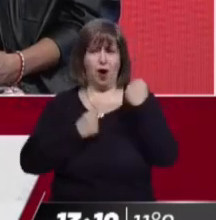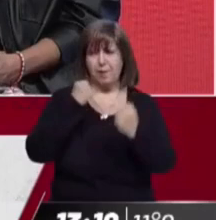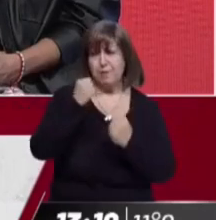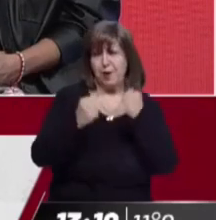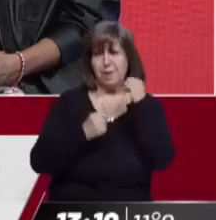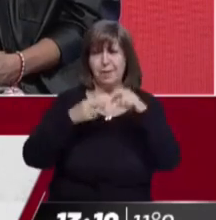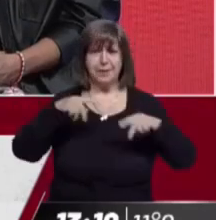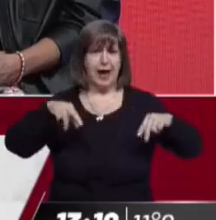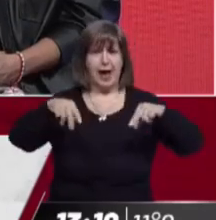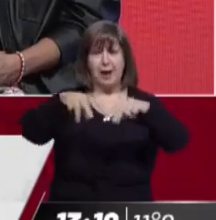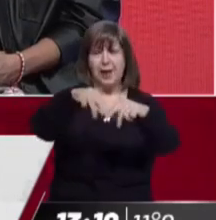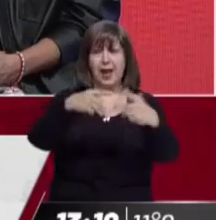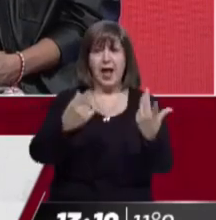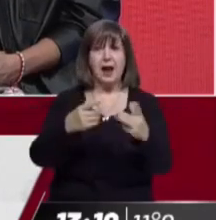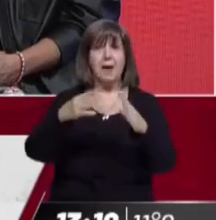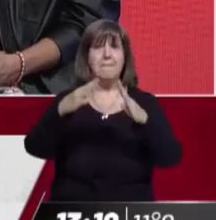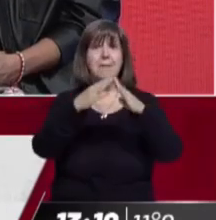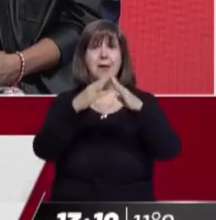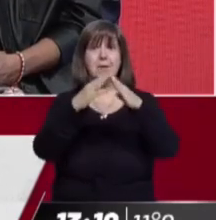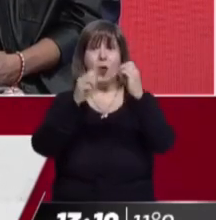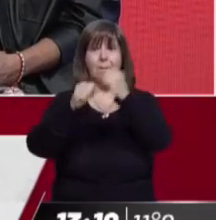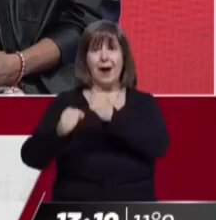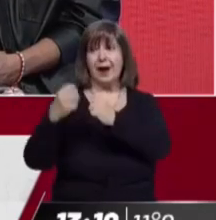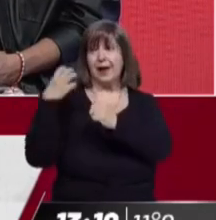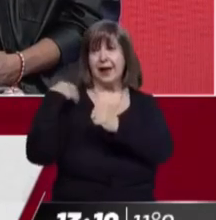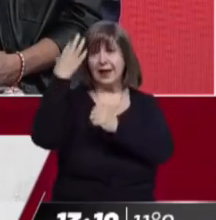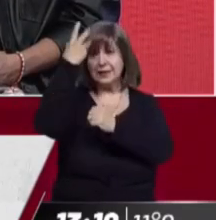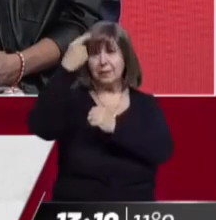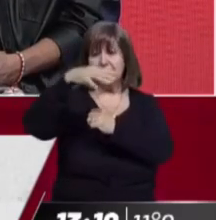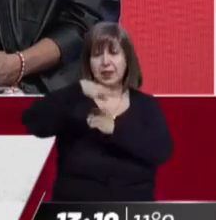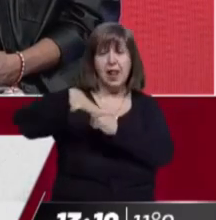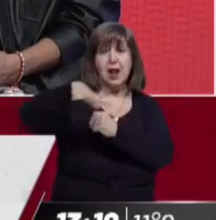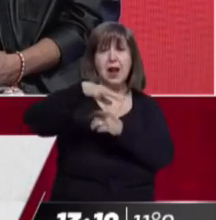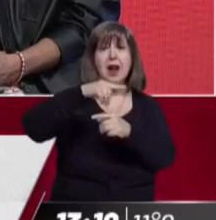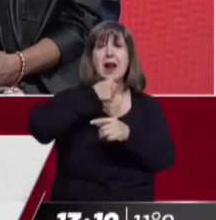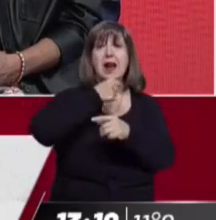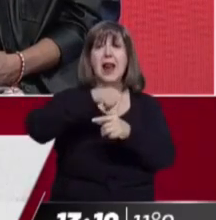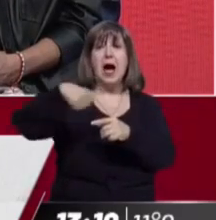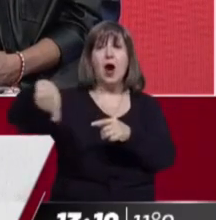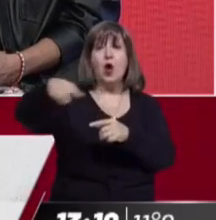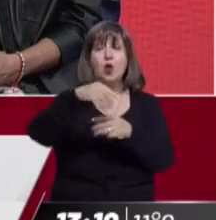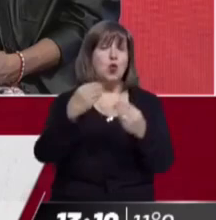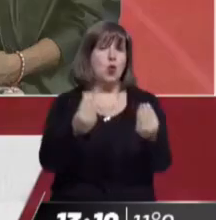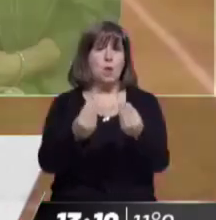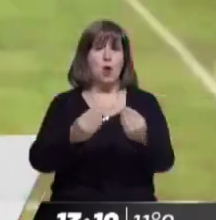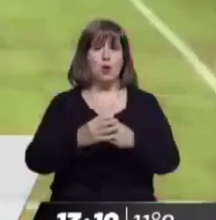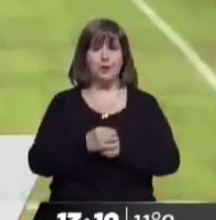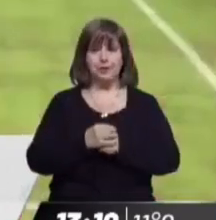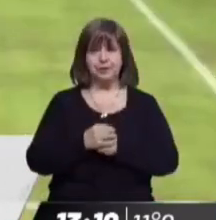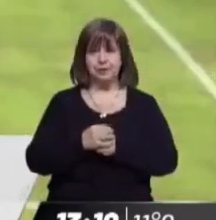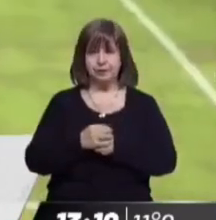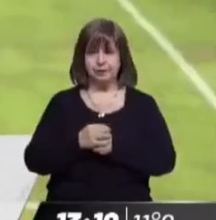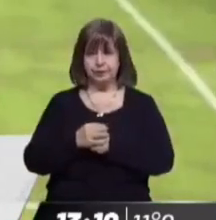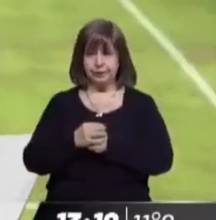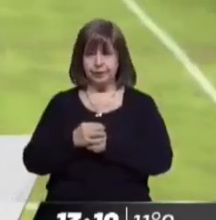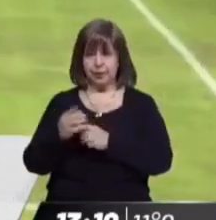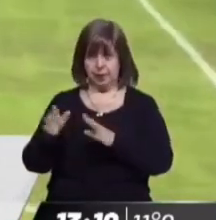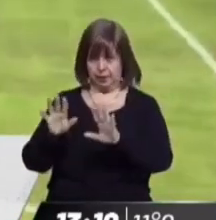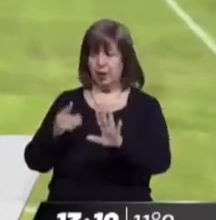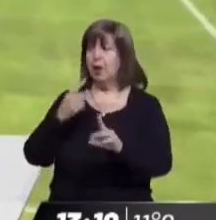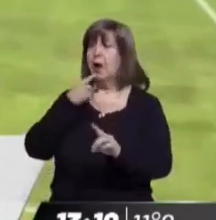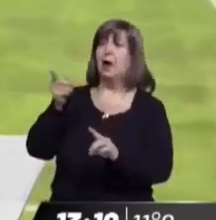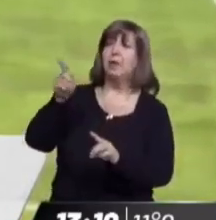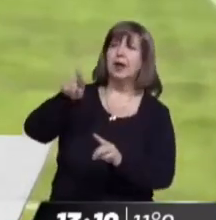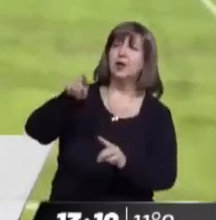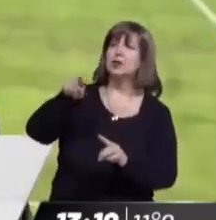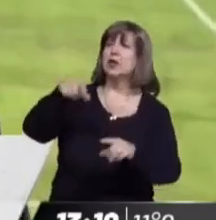otra parte de seguridad de los mendocinos que van hacen cualquier tipo de actividad clarísimo claro eh todo el público que no viene solamente al